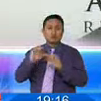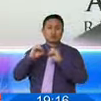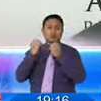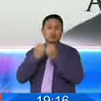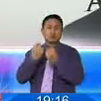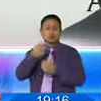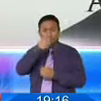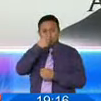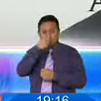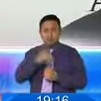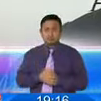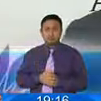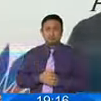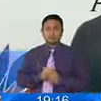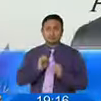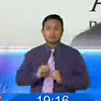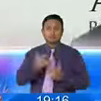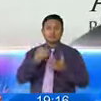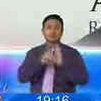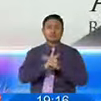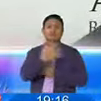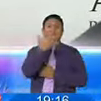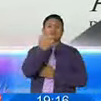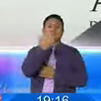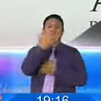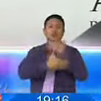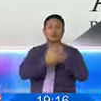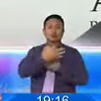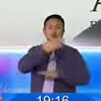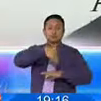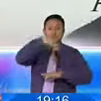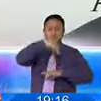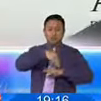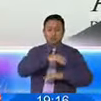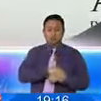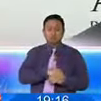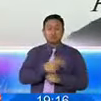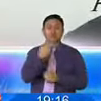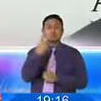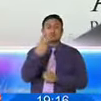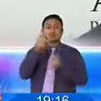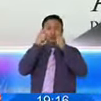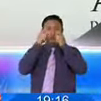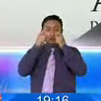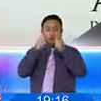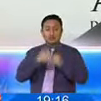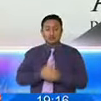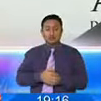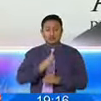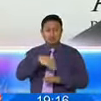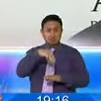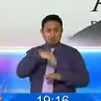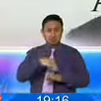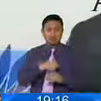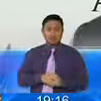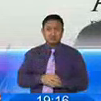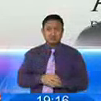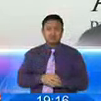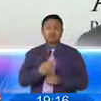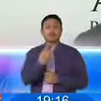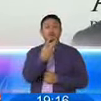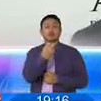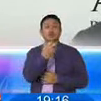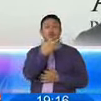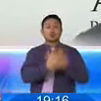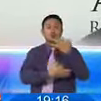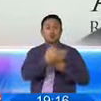narcotraficantes. Vamos a denunciar a 15 jueces de la provincia de Manabí, a 2 fiscales de la provincia de Manabí, a 12